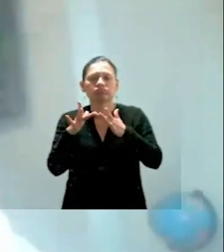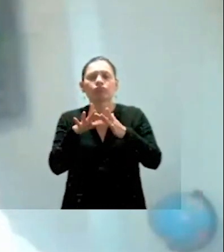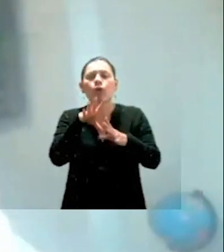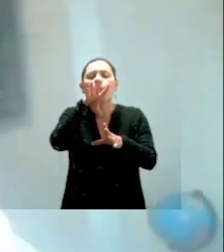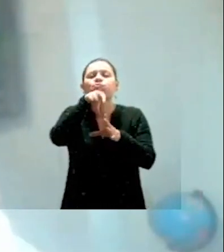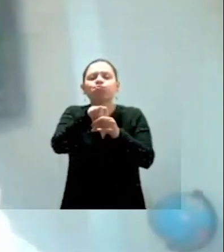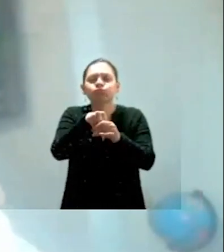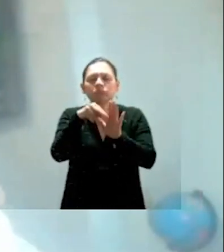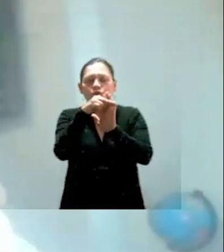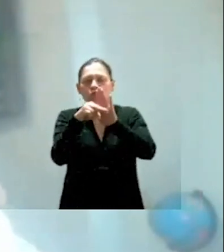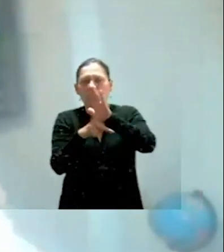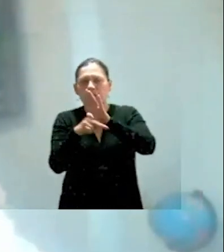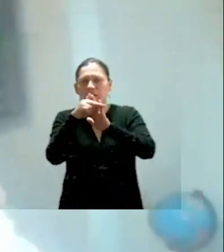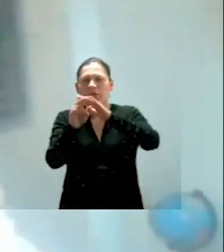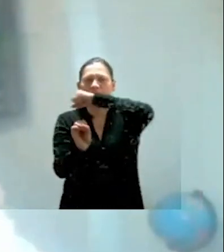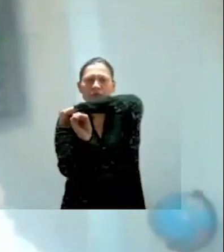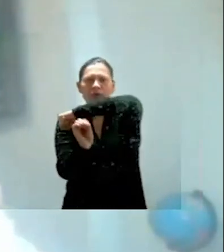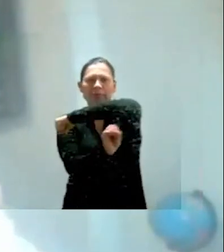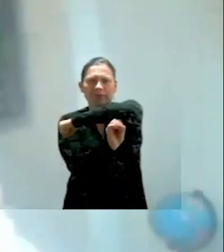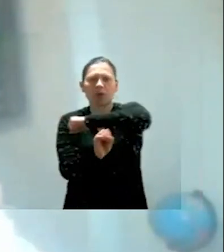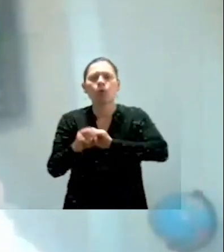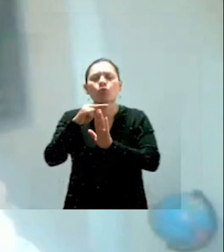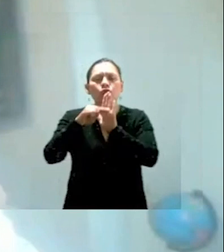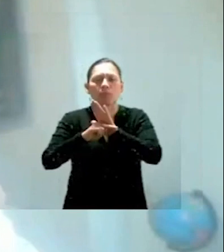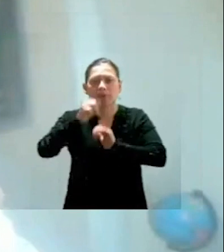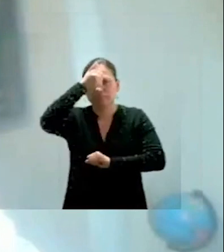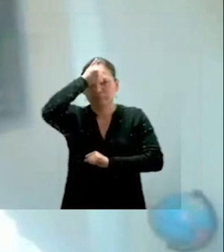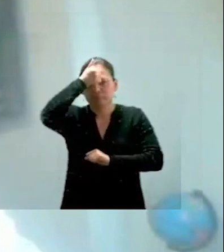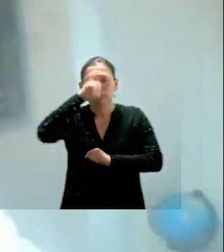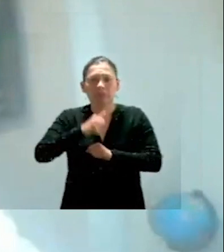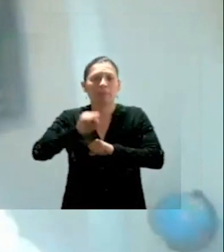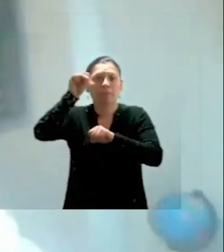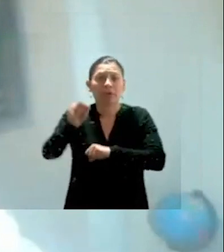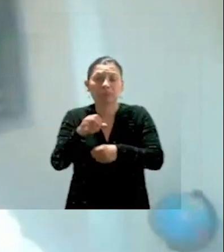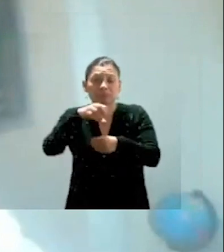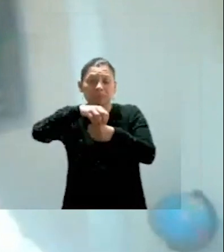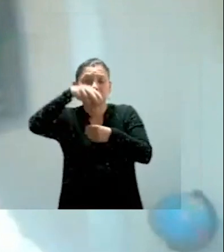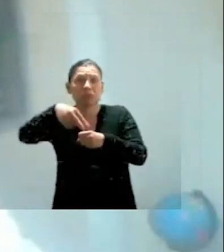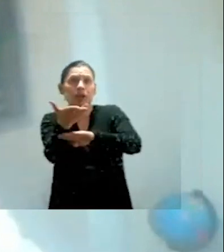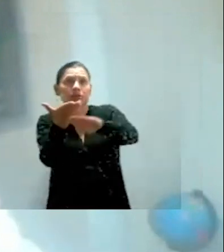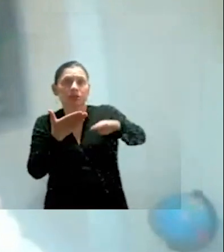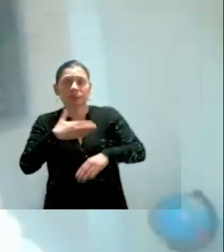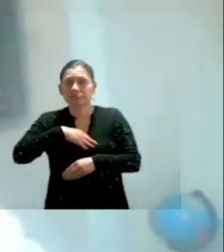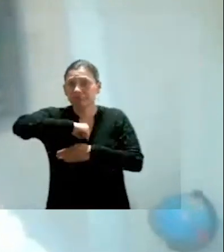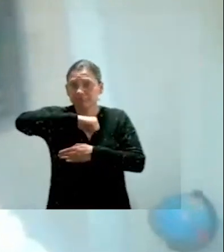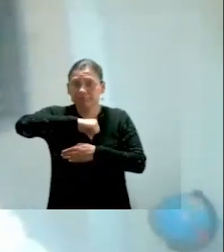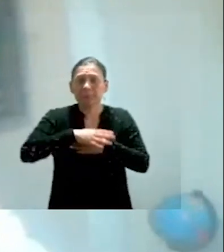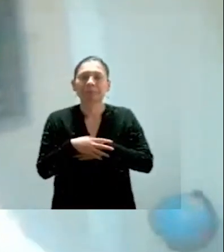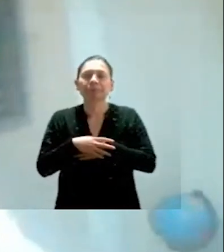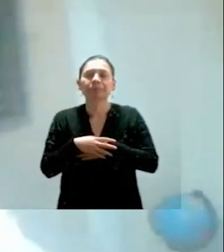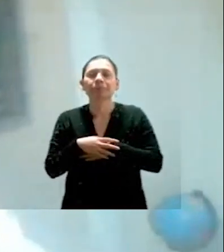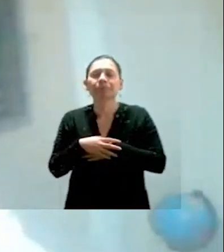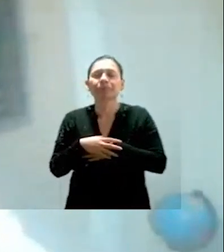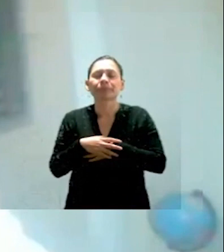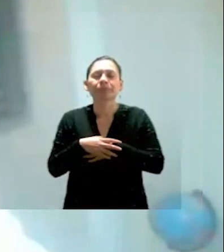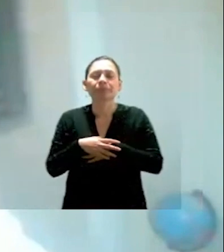estos nuevos derechos, estos derechos que no están previstos en el catálogo constitucional, pero que pueden